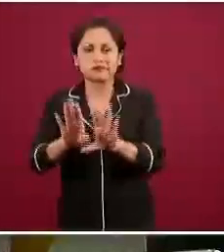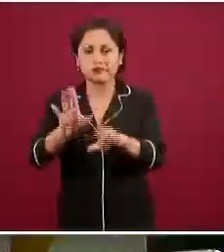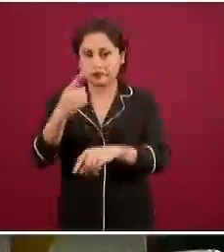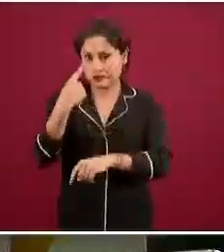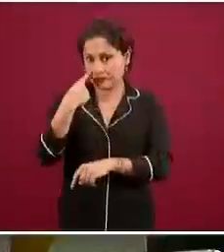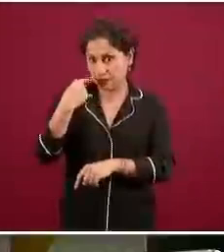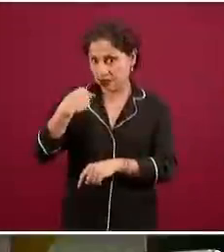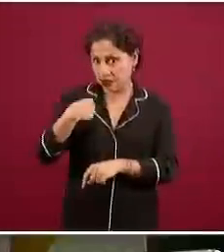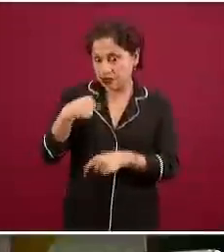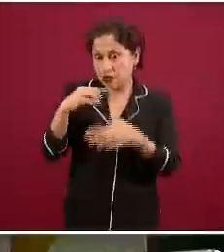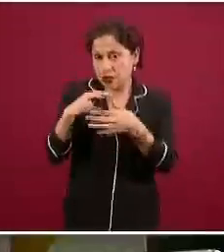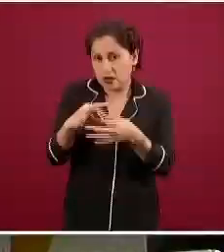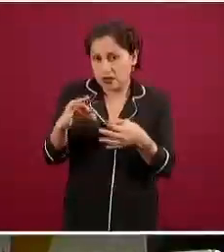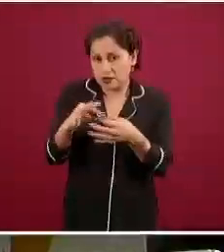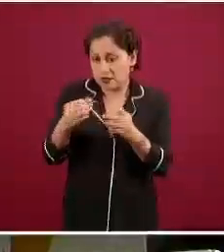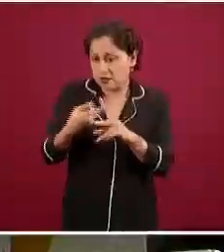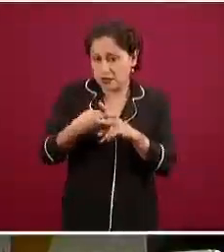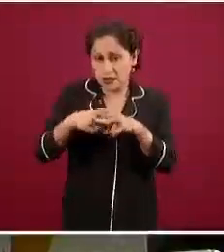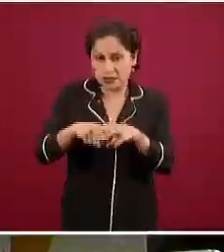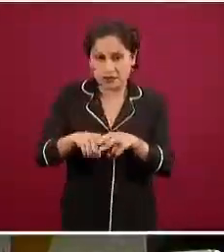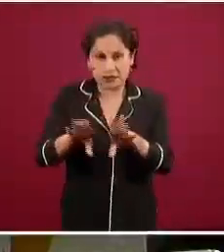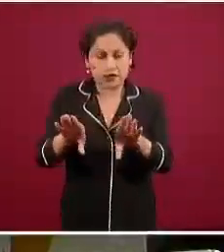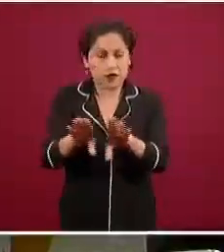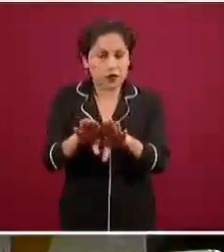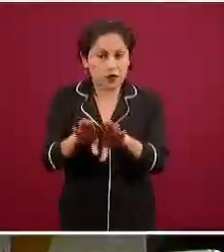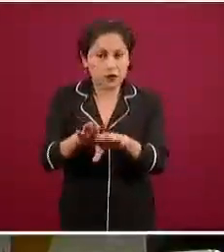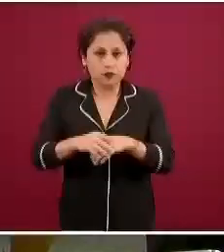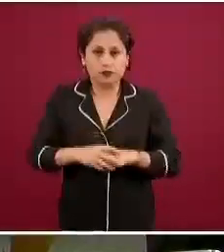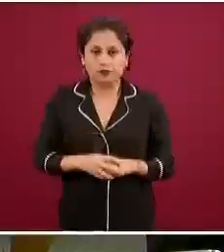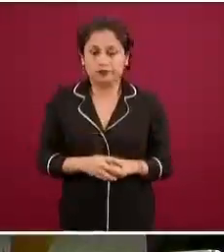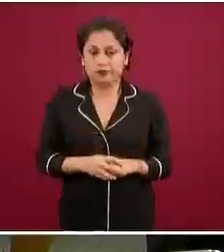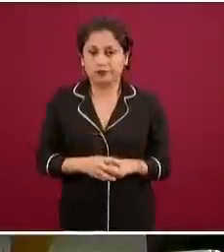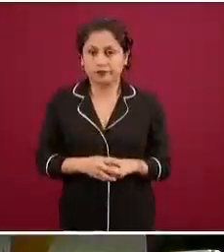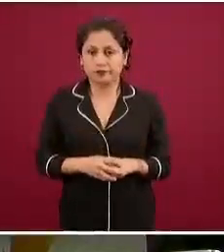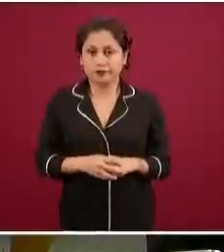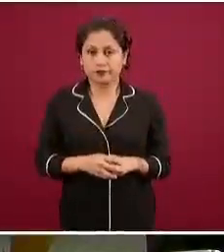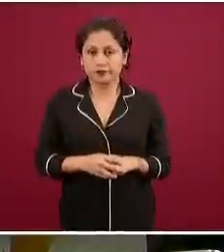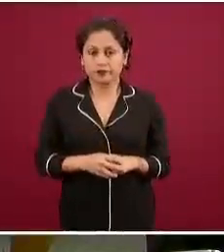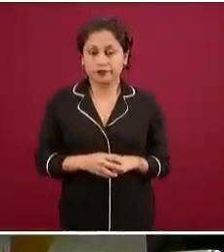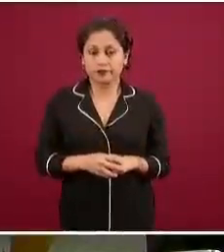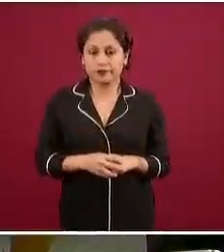comentando de manera panorámica lo siguiente. La